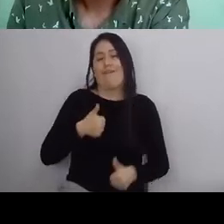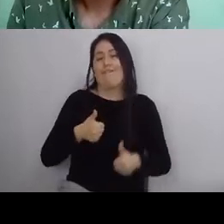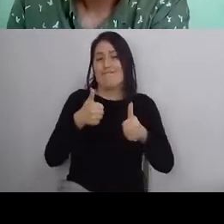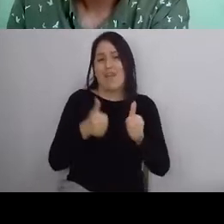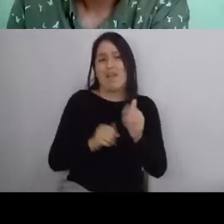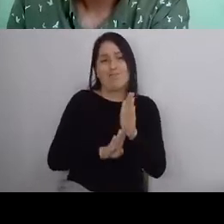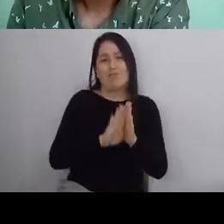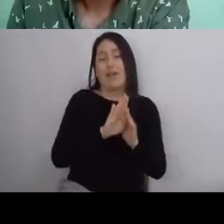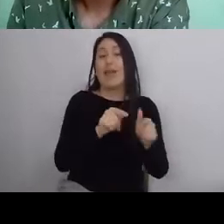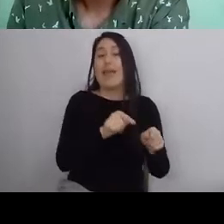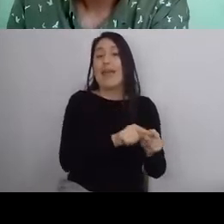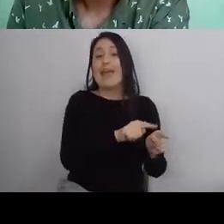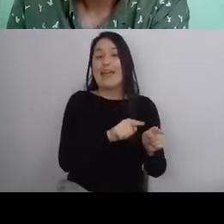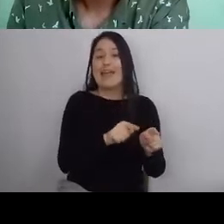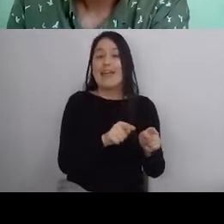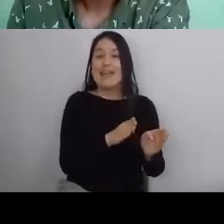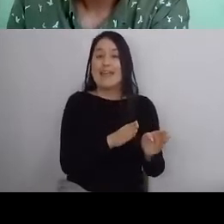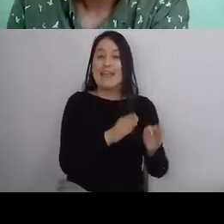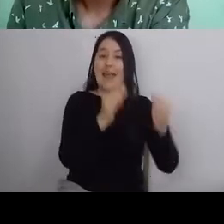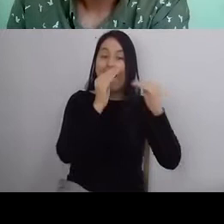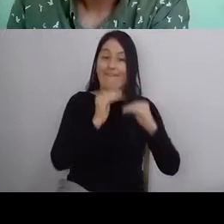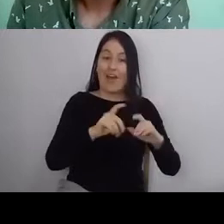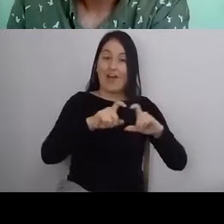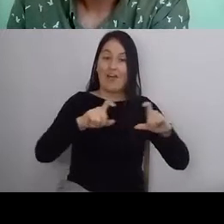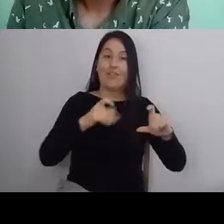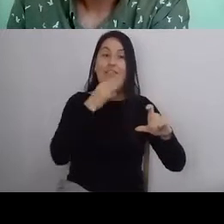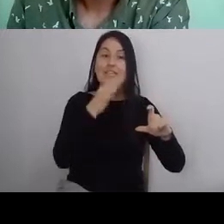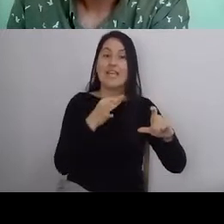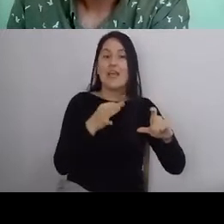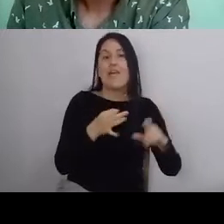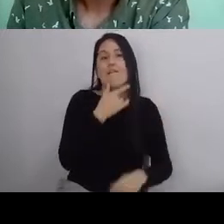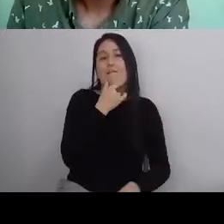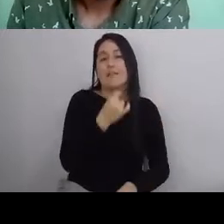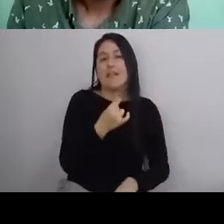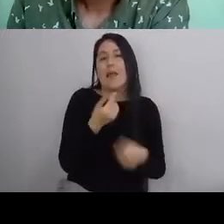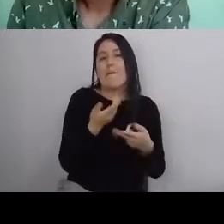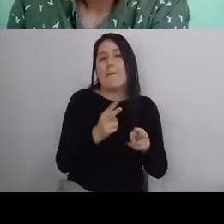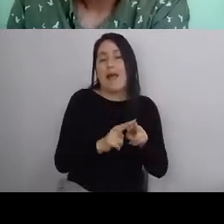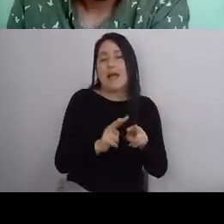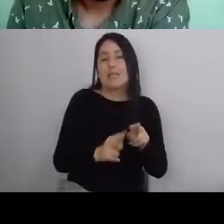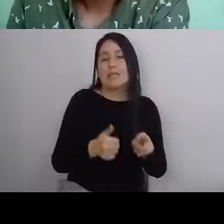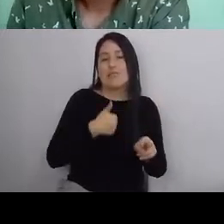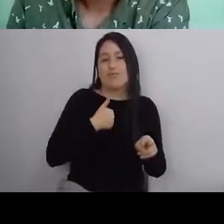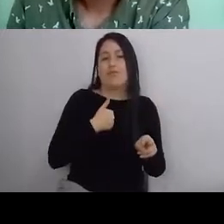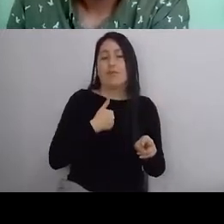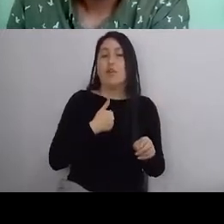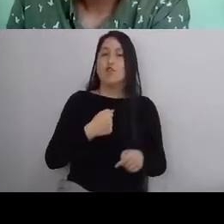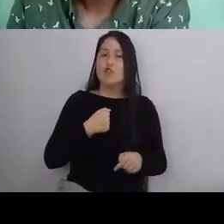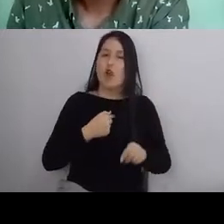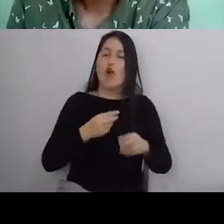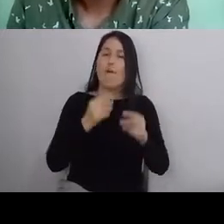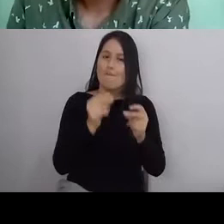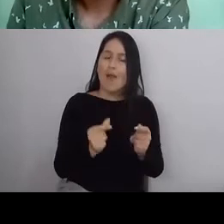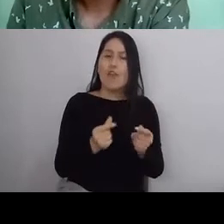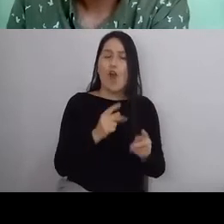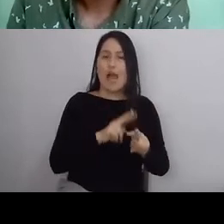Y abajo dice facilidad para realizar una tarea y lograr un objetivo. Algo súper preciso. Soy bueno haciendo algo y